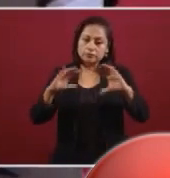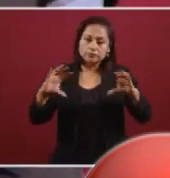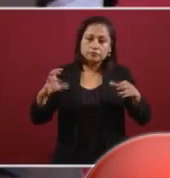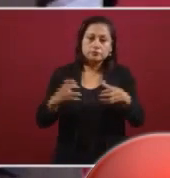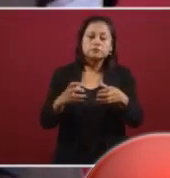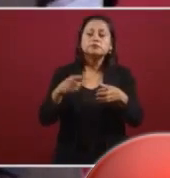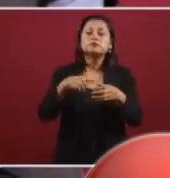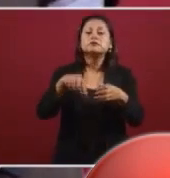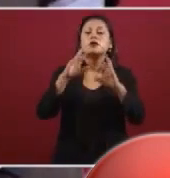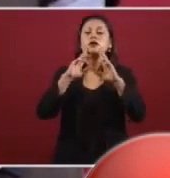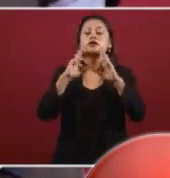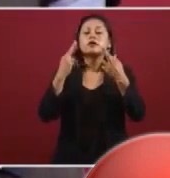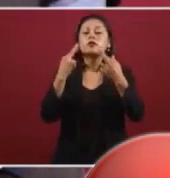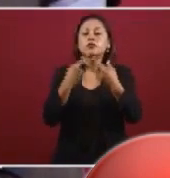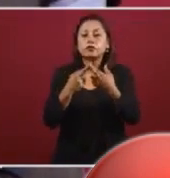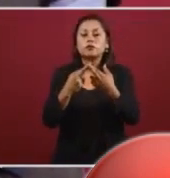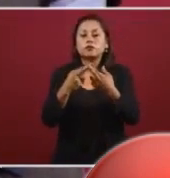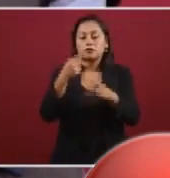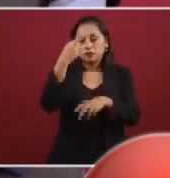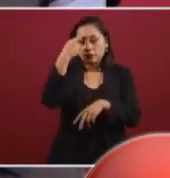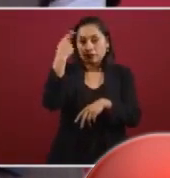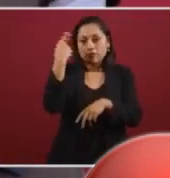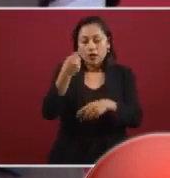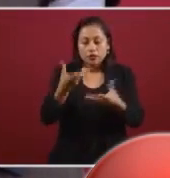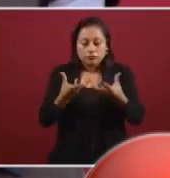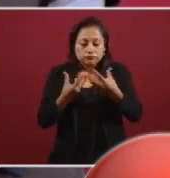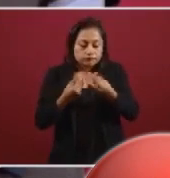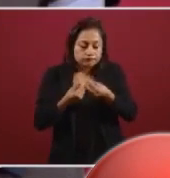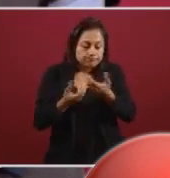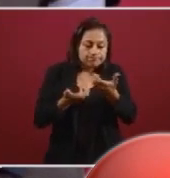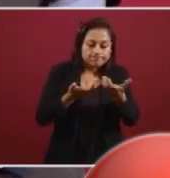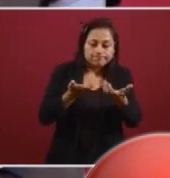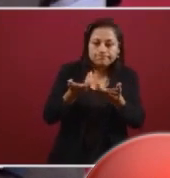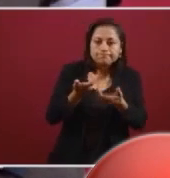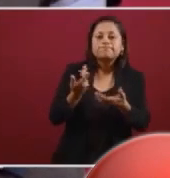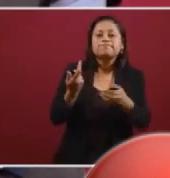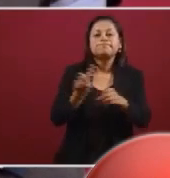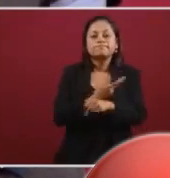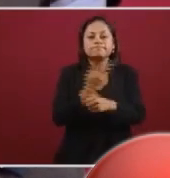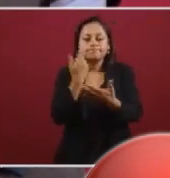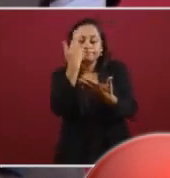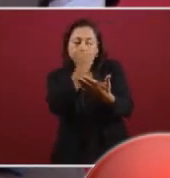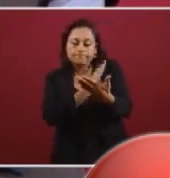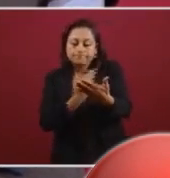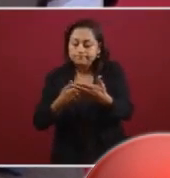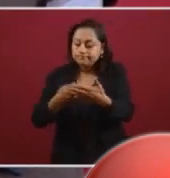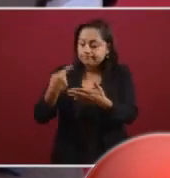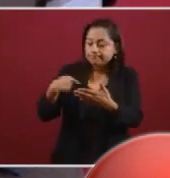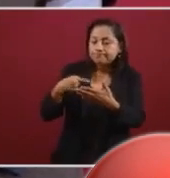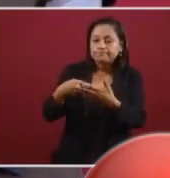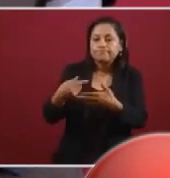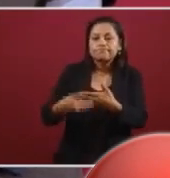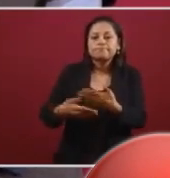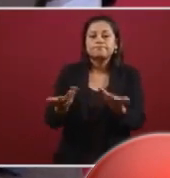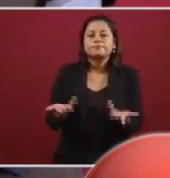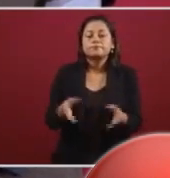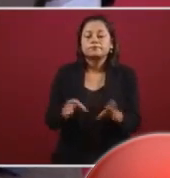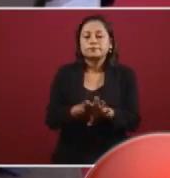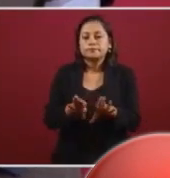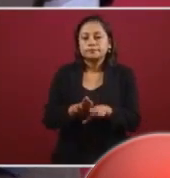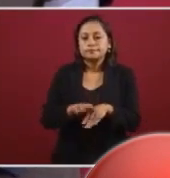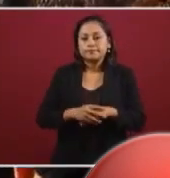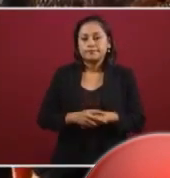para evaluar, para estar evaluando. Y no quiero que sean